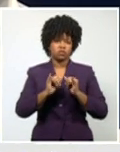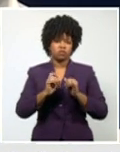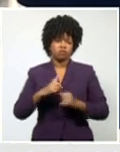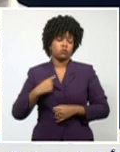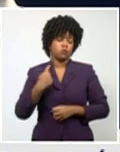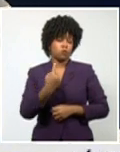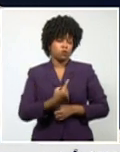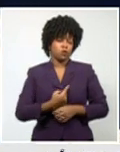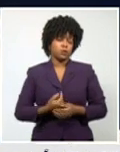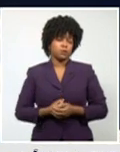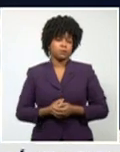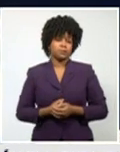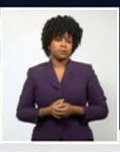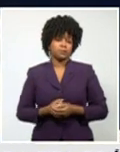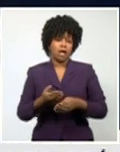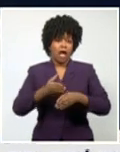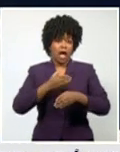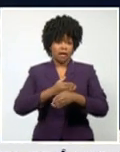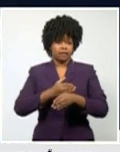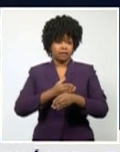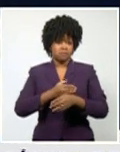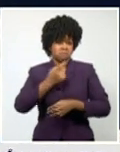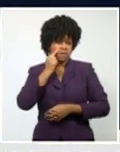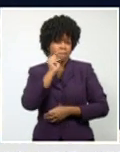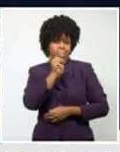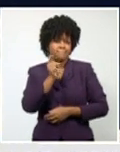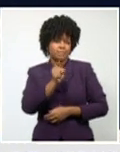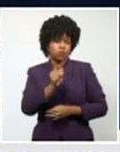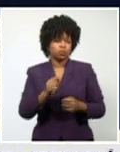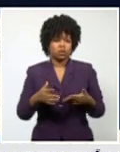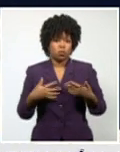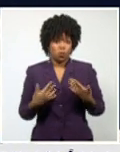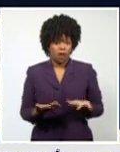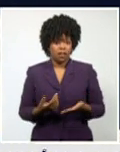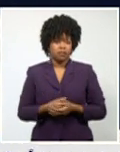Nosotros, antes de escuchar las preguntas que Héctor nos tiene ahí